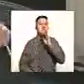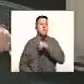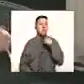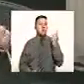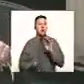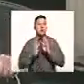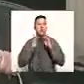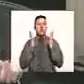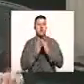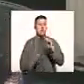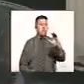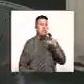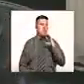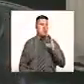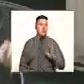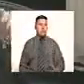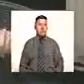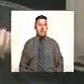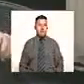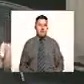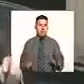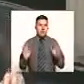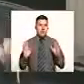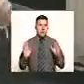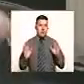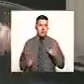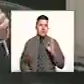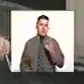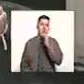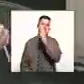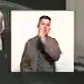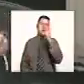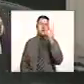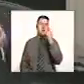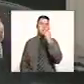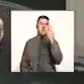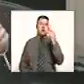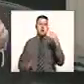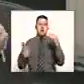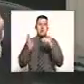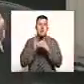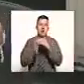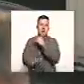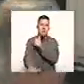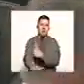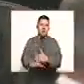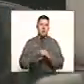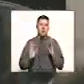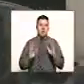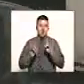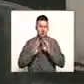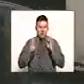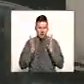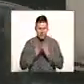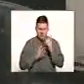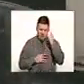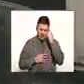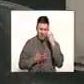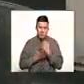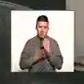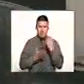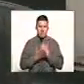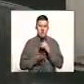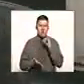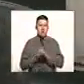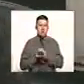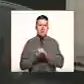de los congresistas. Se podrían ahorrar más de 233 mil millones de pesos si los congresistas nos ganáramos